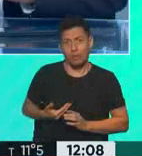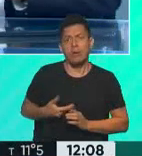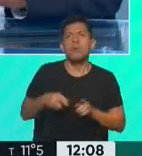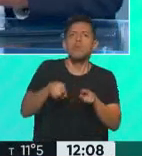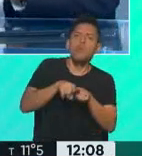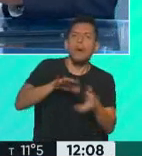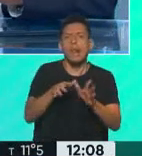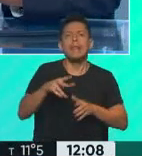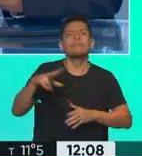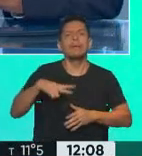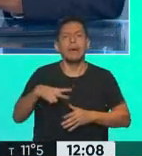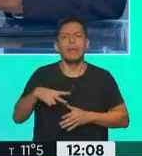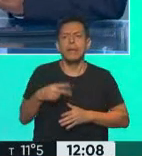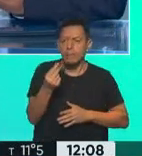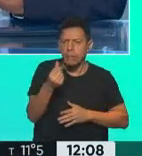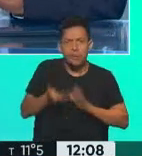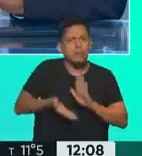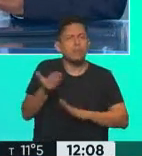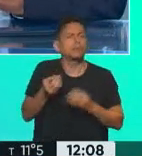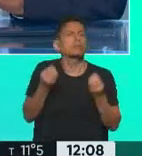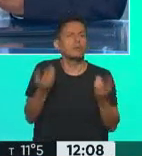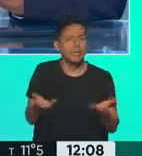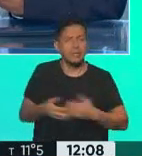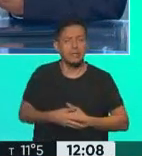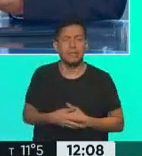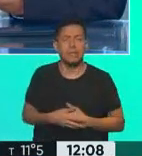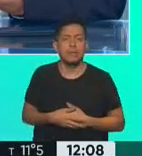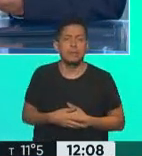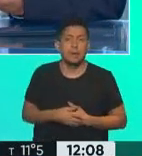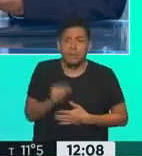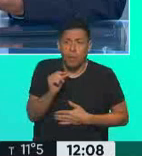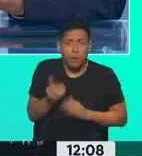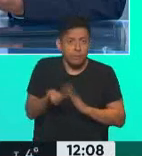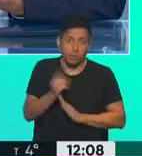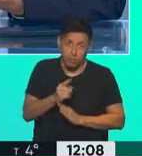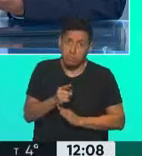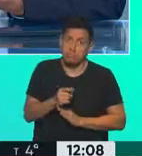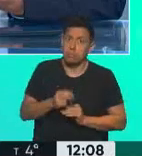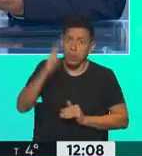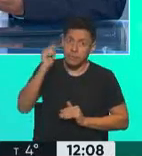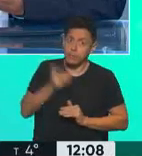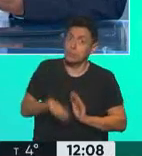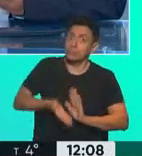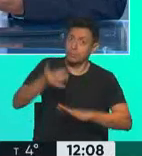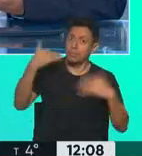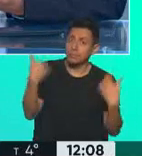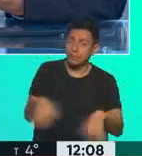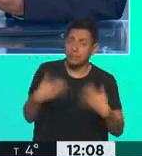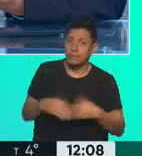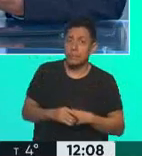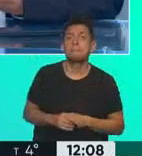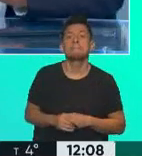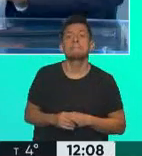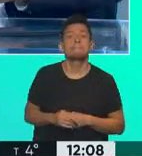y convalida aumento de precios? Es un aumento que no es pequeño, ¿no? Un 9% no es pequeño, porque aparte no es ni el primero